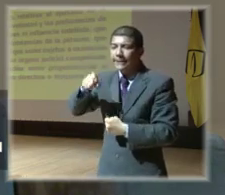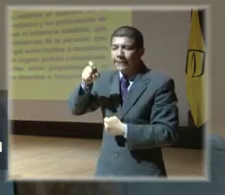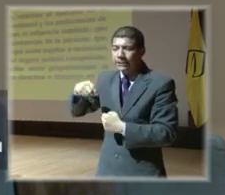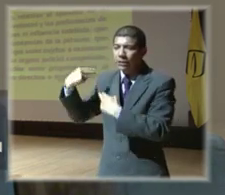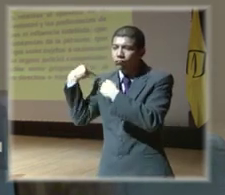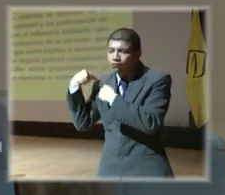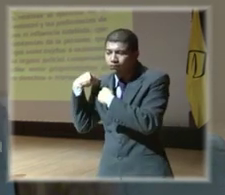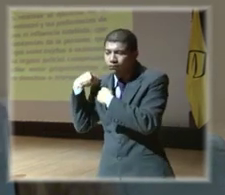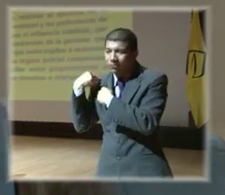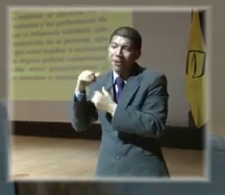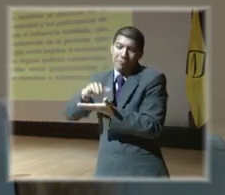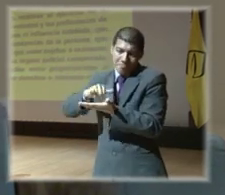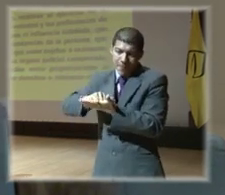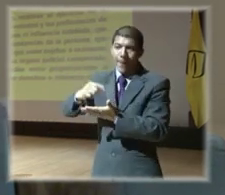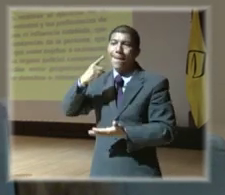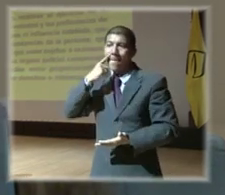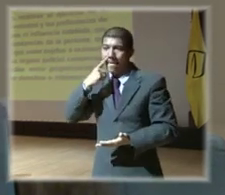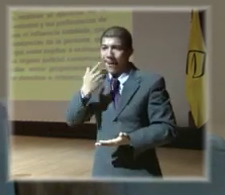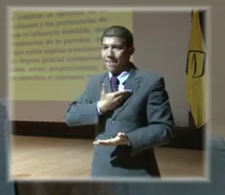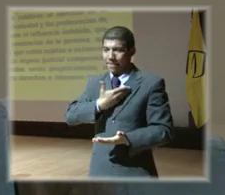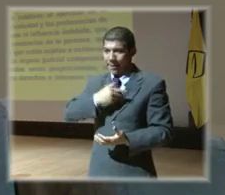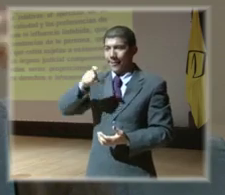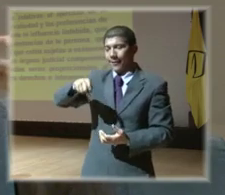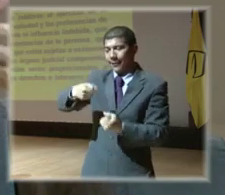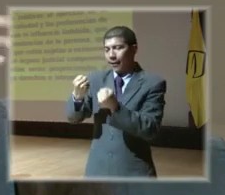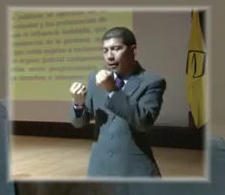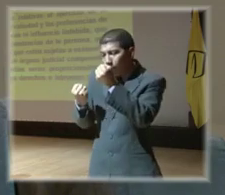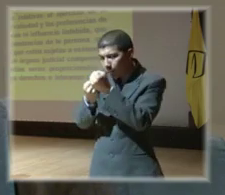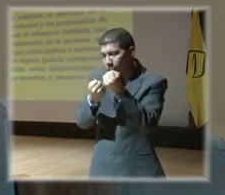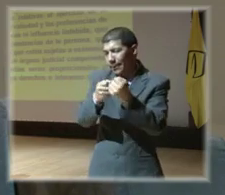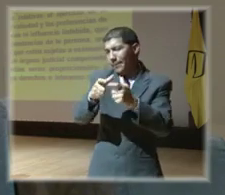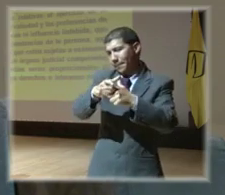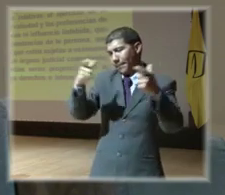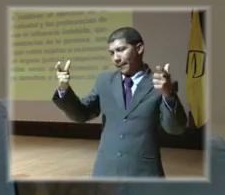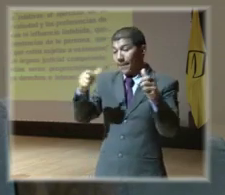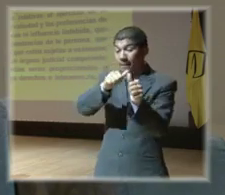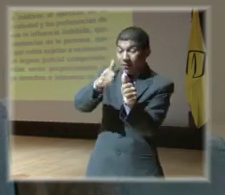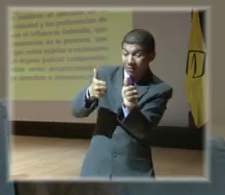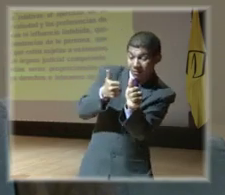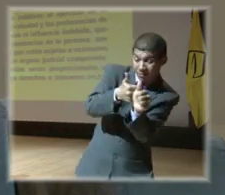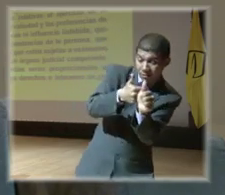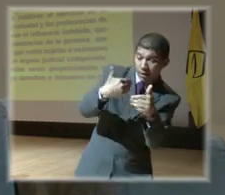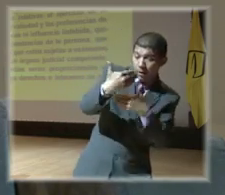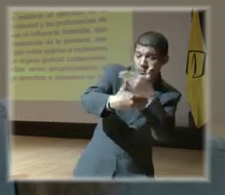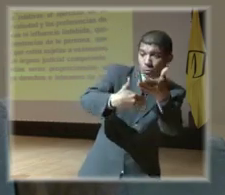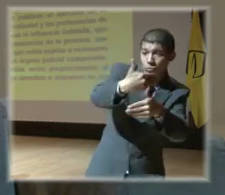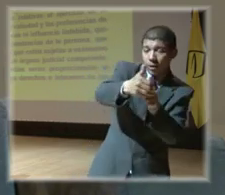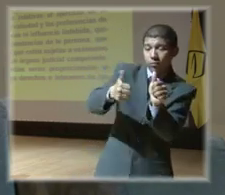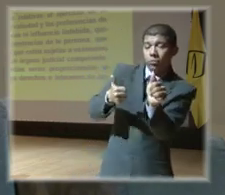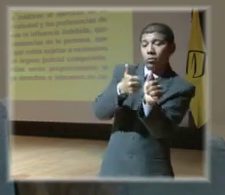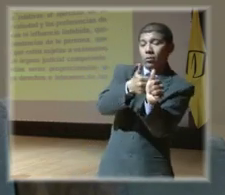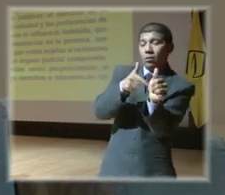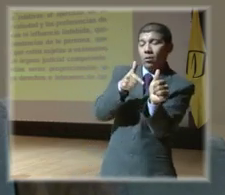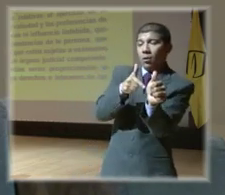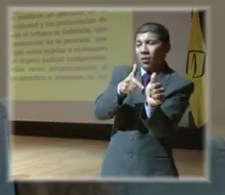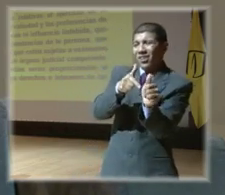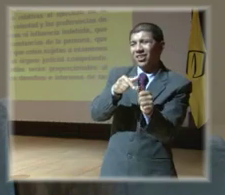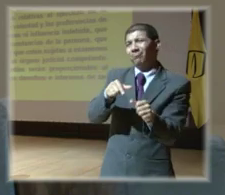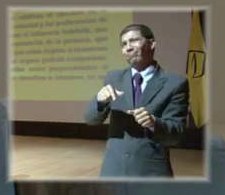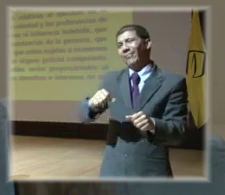demanda. Entonces, la interdicción en sí misma, más allá del resultado, el proceso de interdicción es un proceso que vulnera